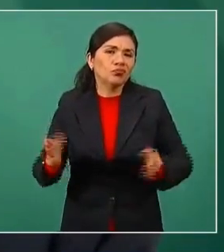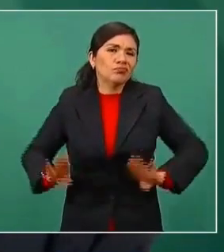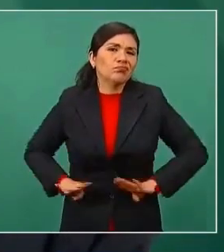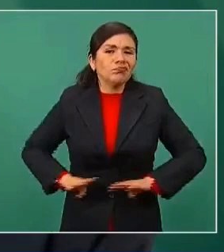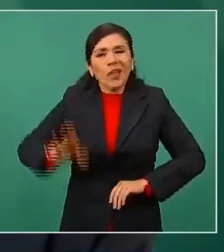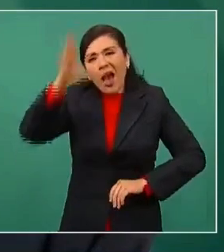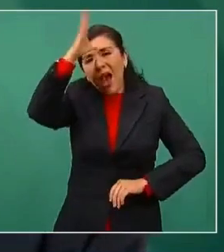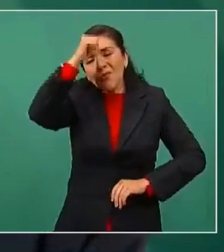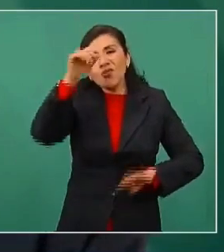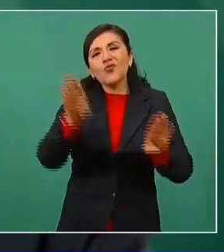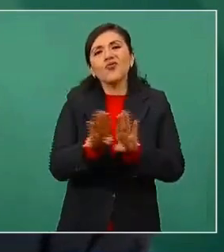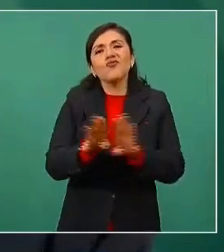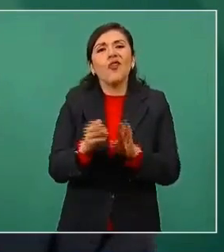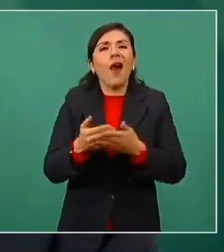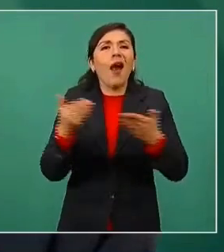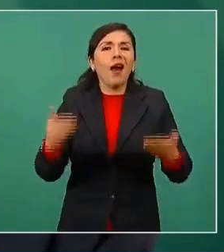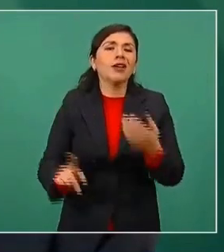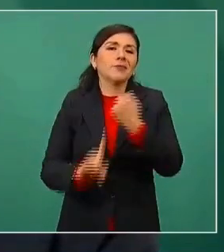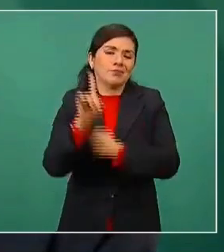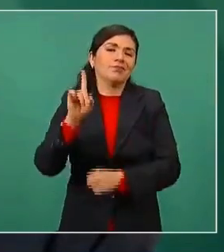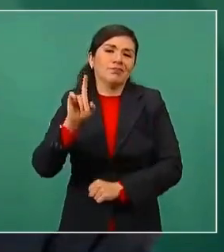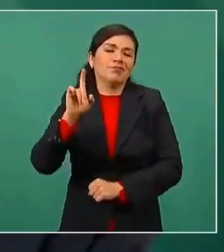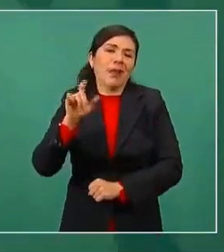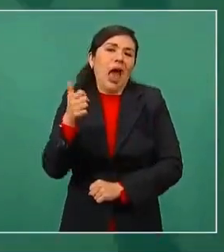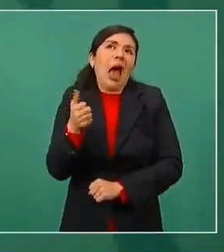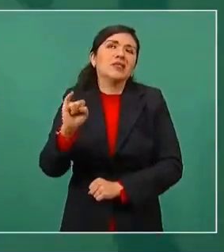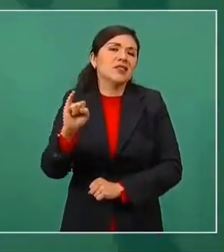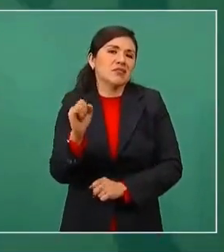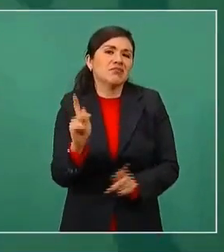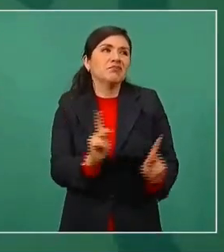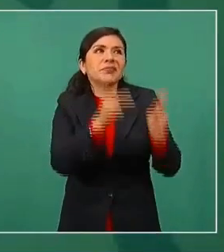ajustados a la situación del mercado, ¿no?